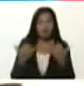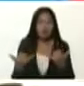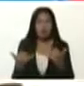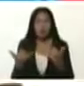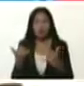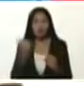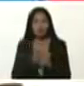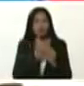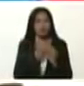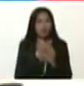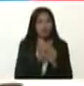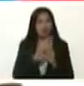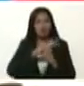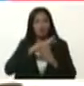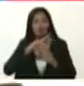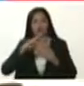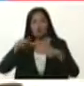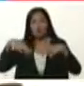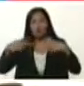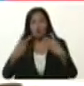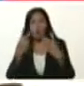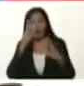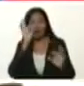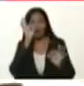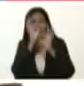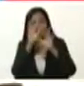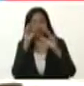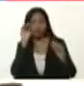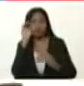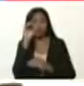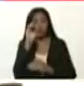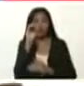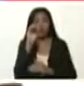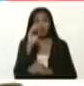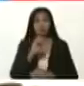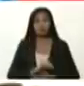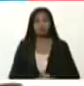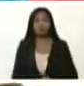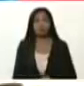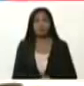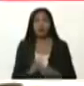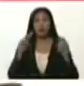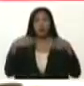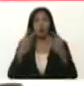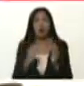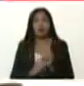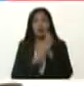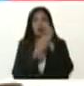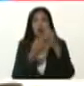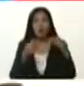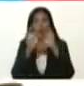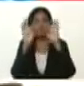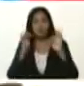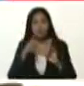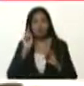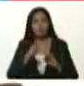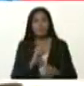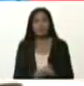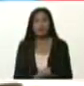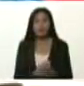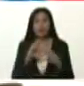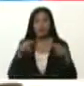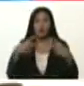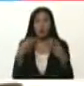de trabajo, renovar la fe en el futuro, renovar el liderazgo, renovar